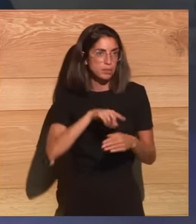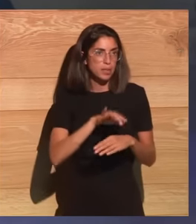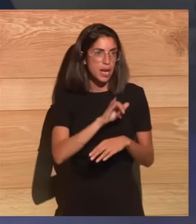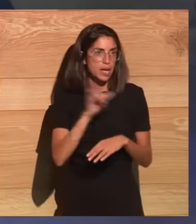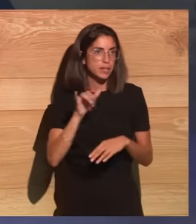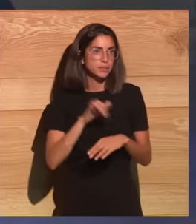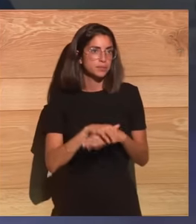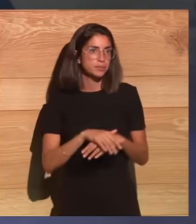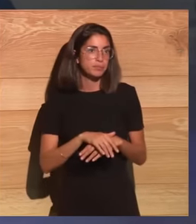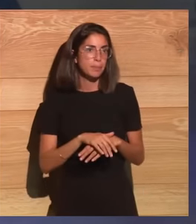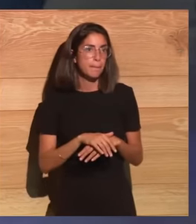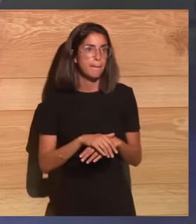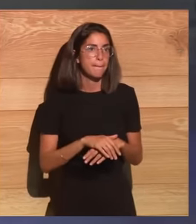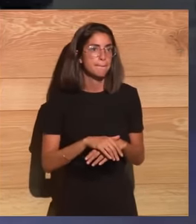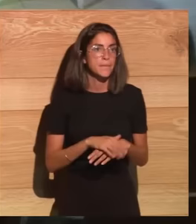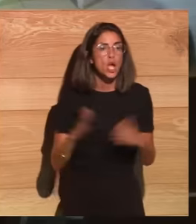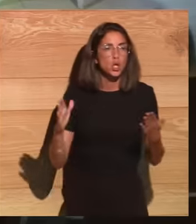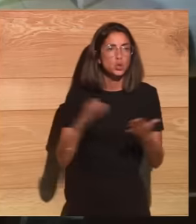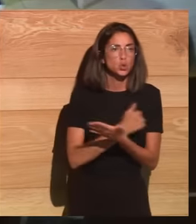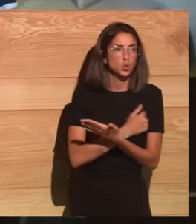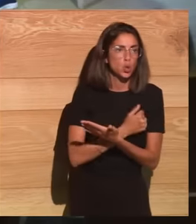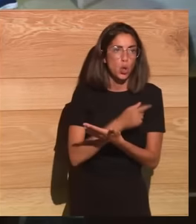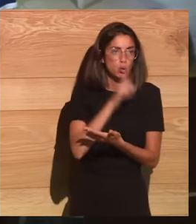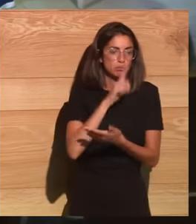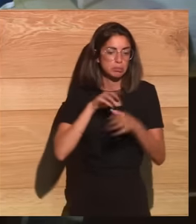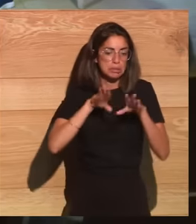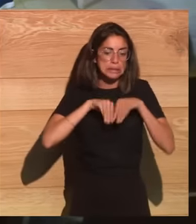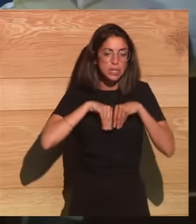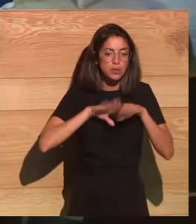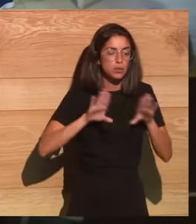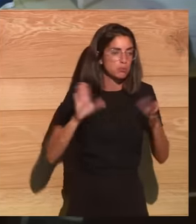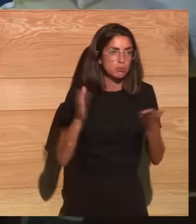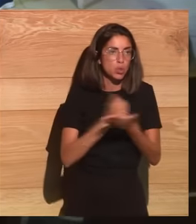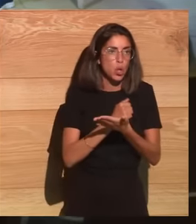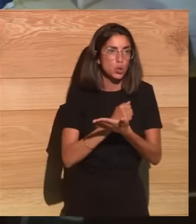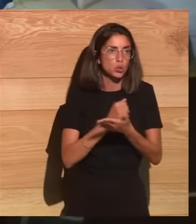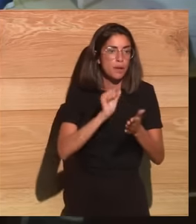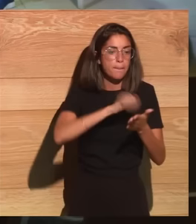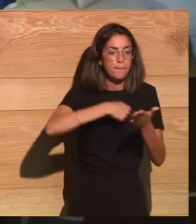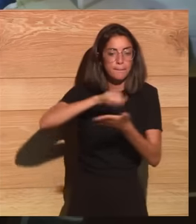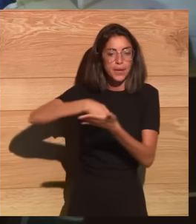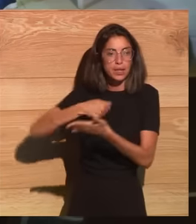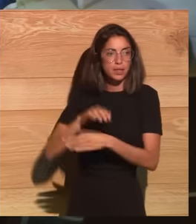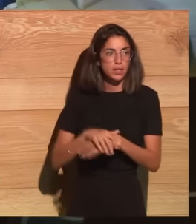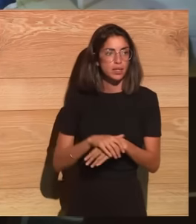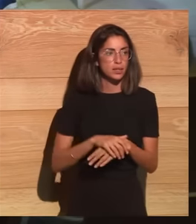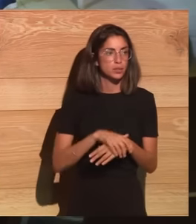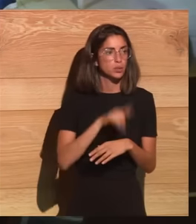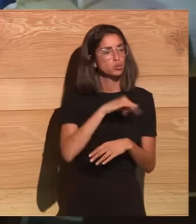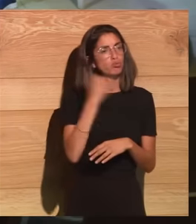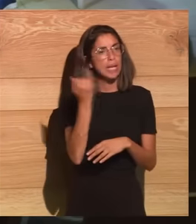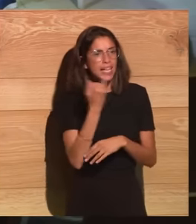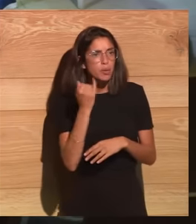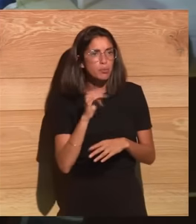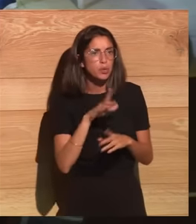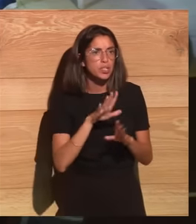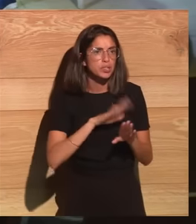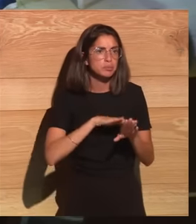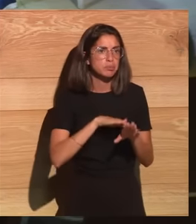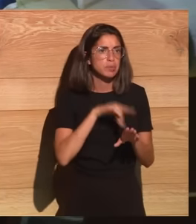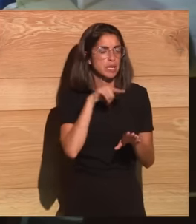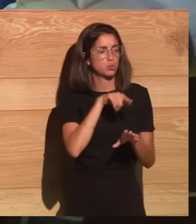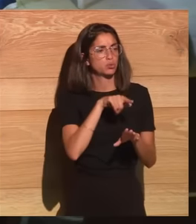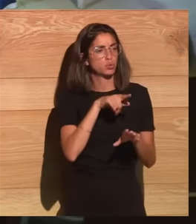vagón del silencio y todos los asientos para él. De las hablar. Que te preguntan, ¿quiere fumo? Oye, sí, sí. No hay que ser muy gilipollas para pillar para el balón. O sea, ¿qué tipo